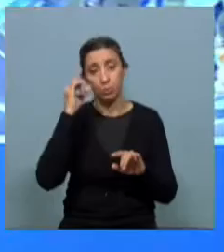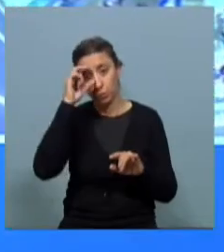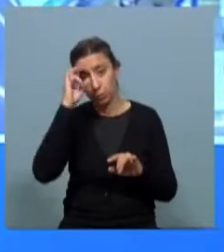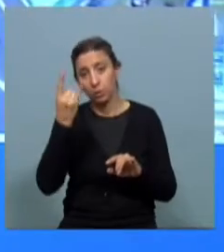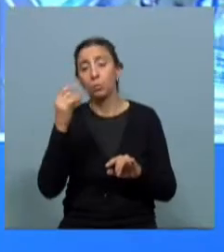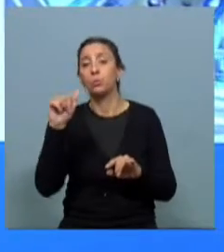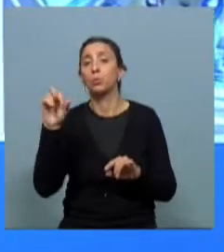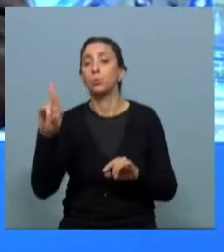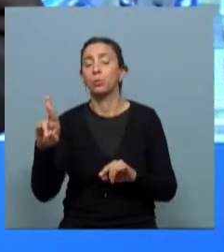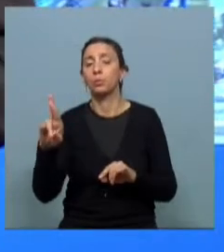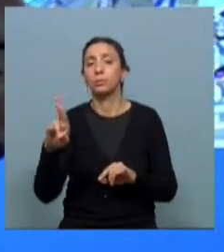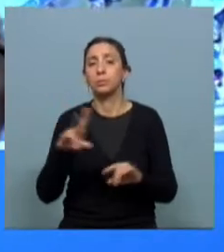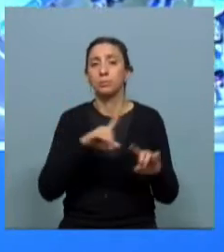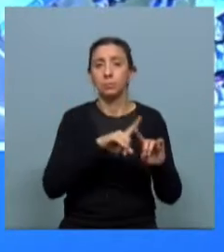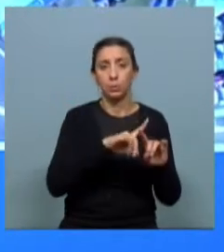www.ulp.edu.ar. Repito,